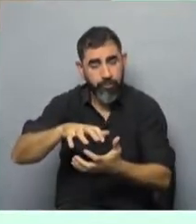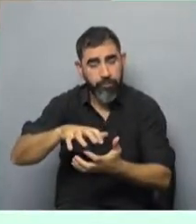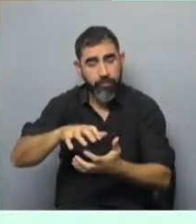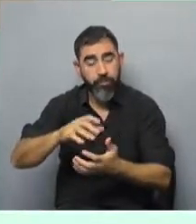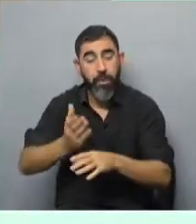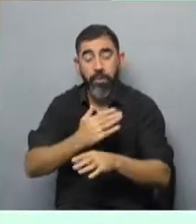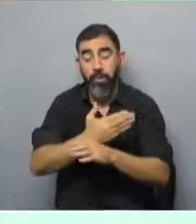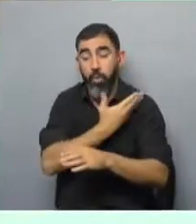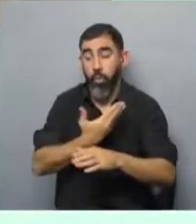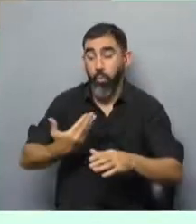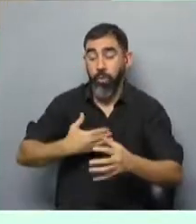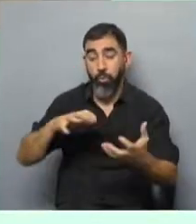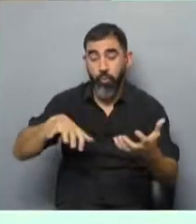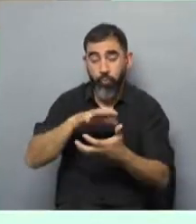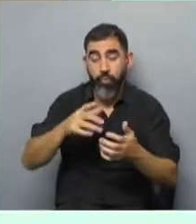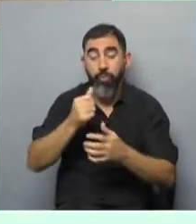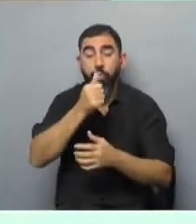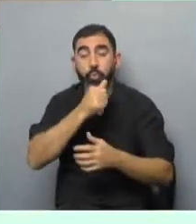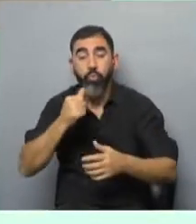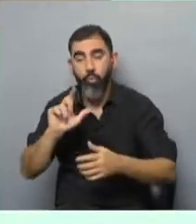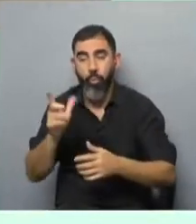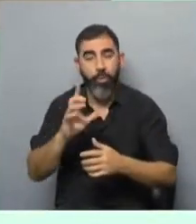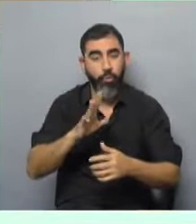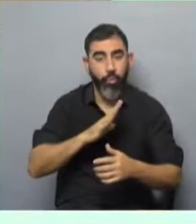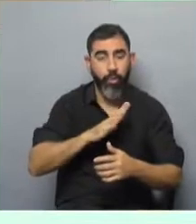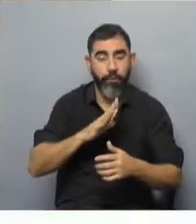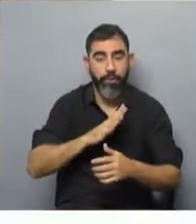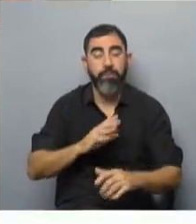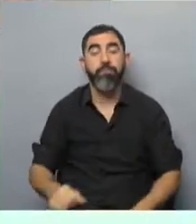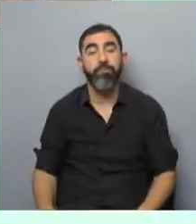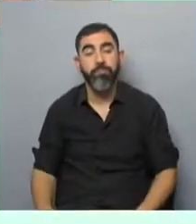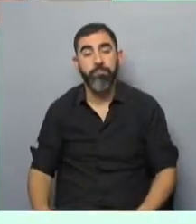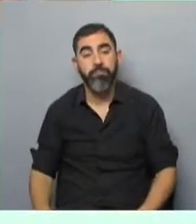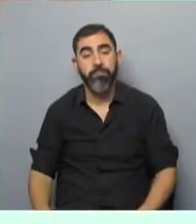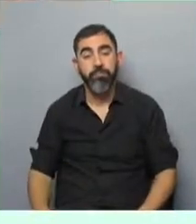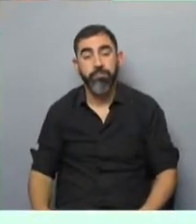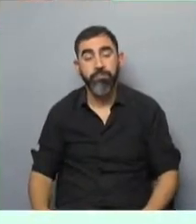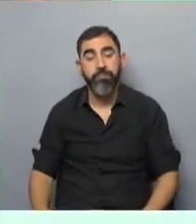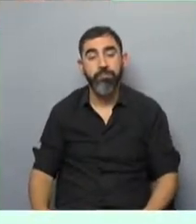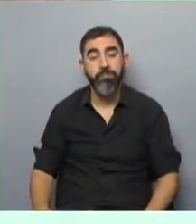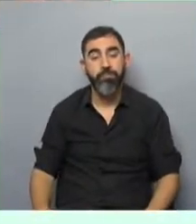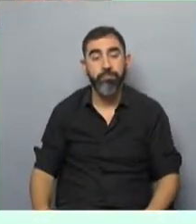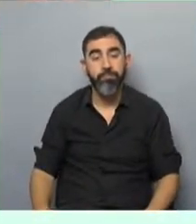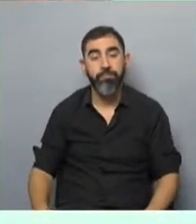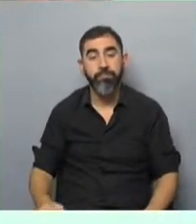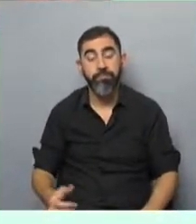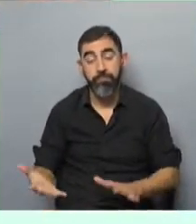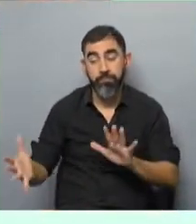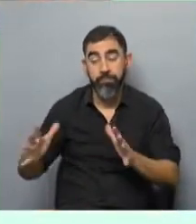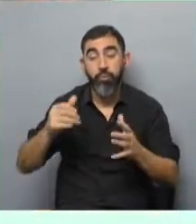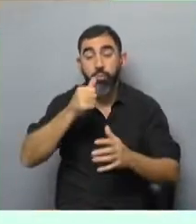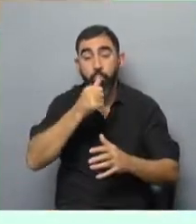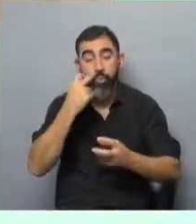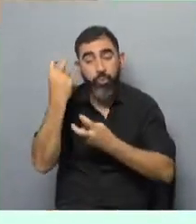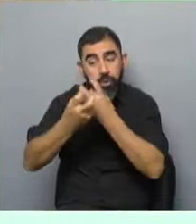periodos anteriores y que no había sido resuelto en las anteriores administraciones, que desde ese punto de vista se encaró una solución